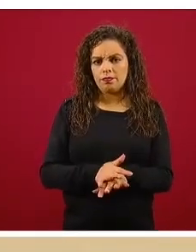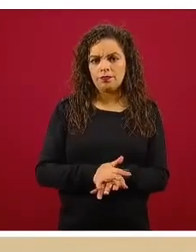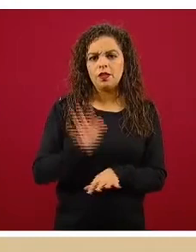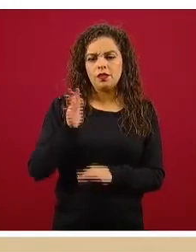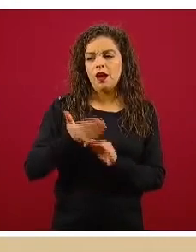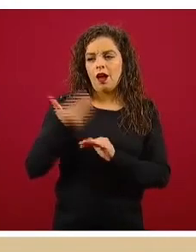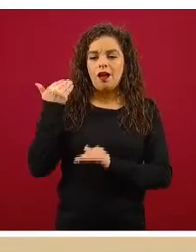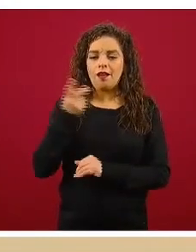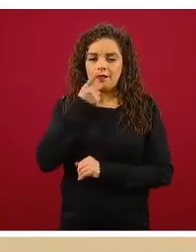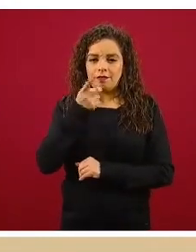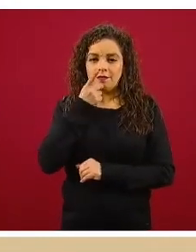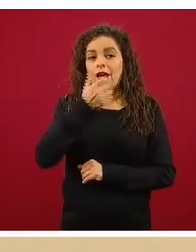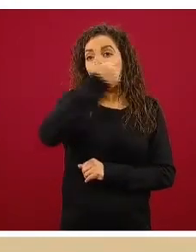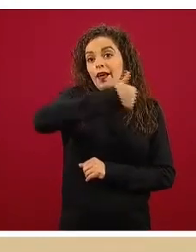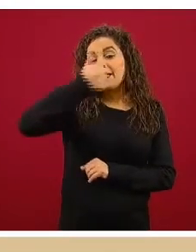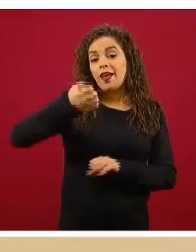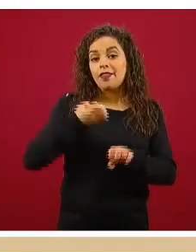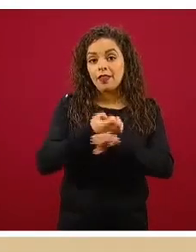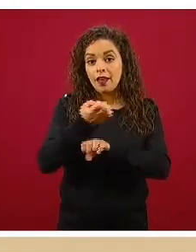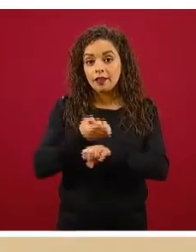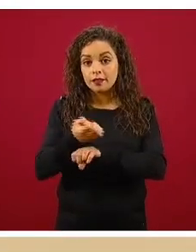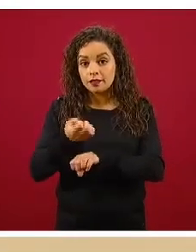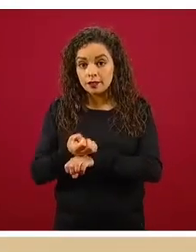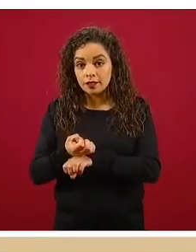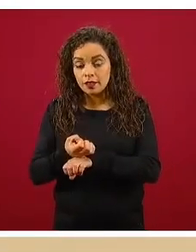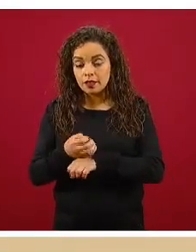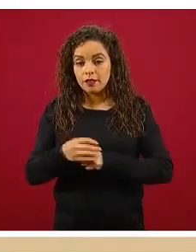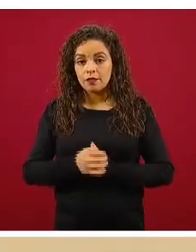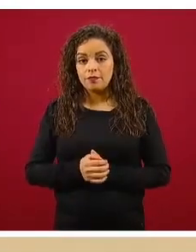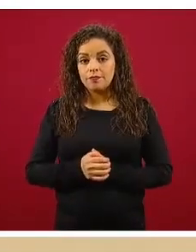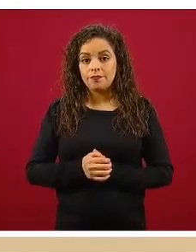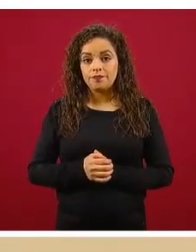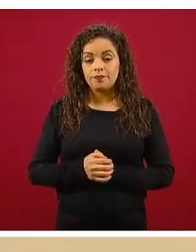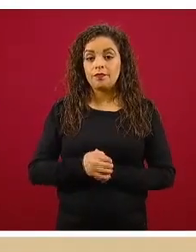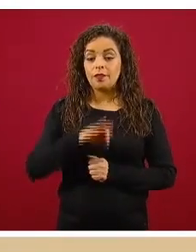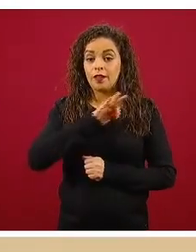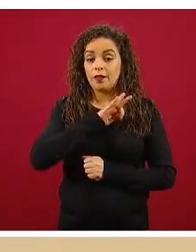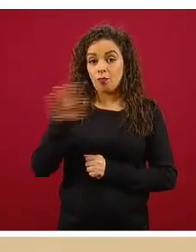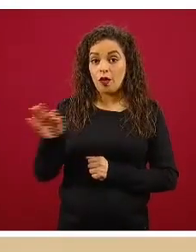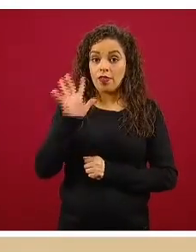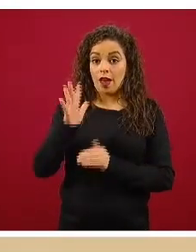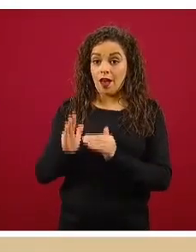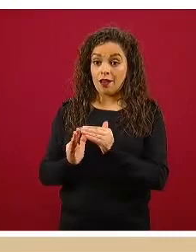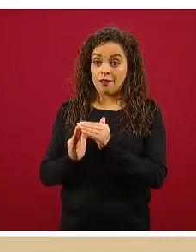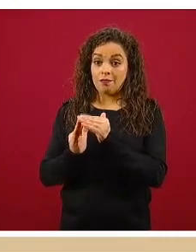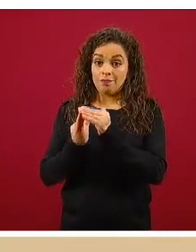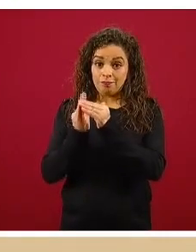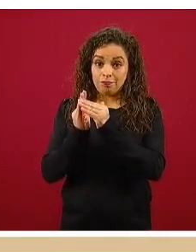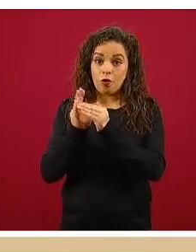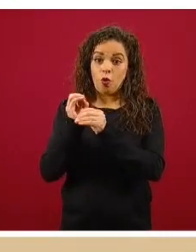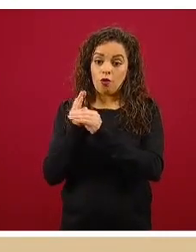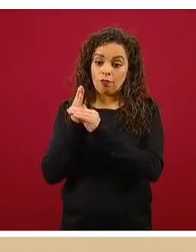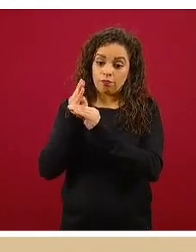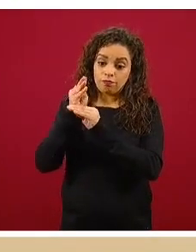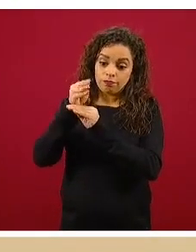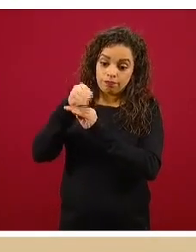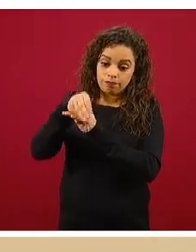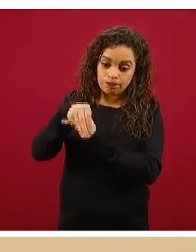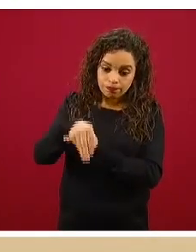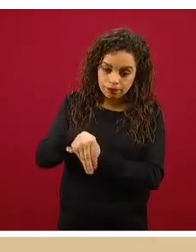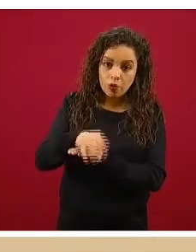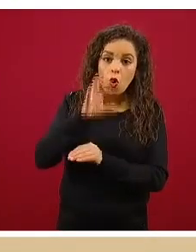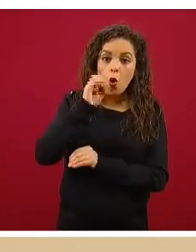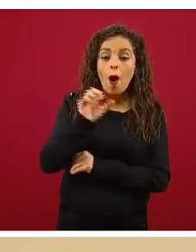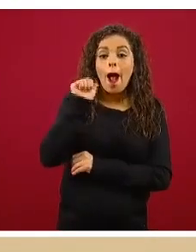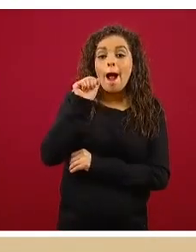las entidades federativas vayan o saliendo de sus primeros picos epidémicos o entrando a los primeros como tal.